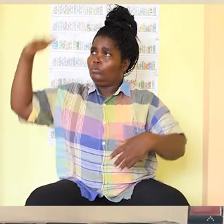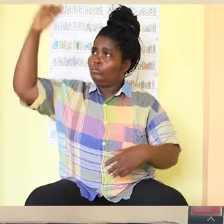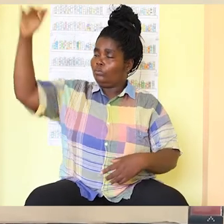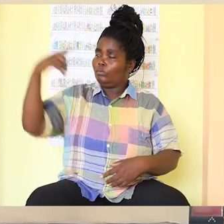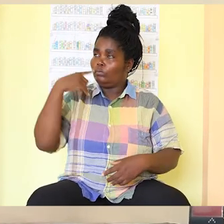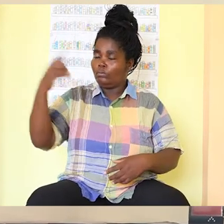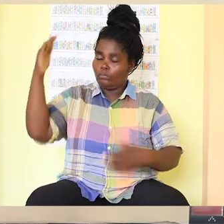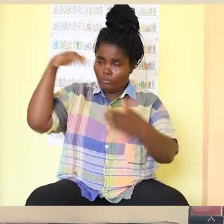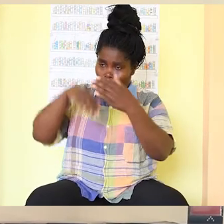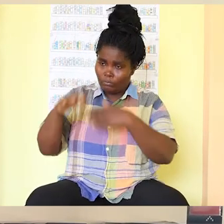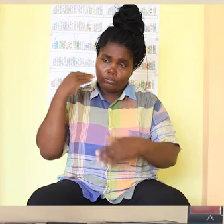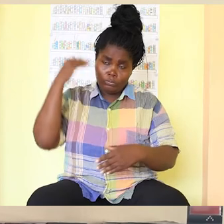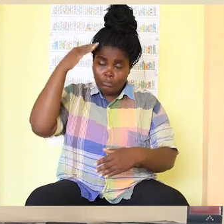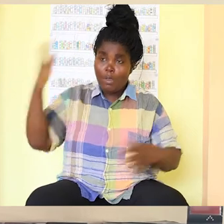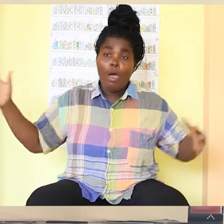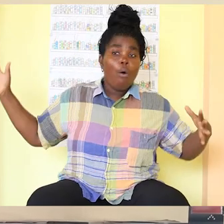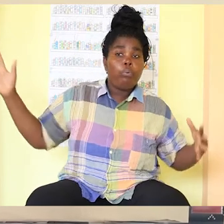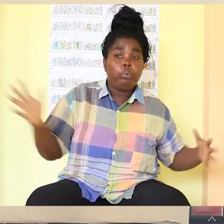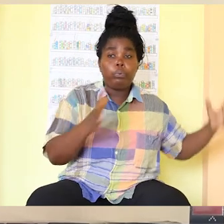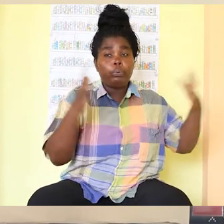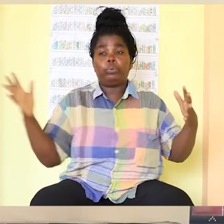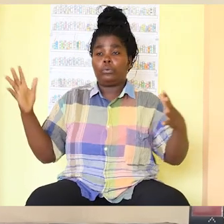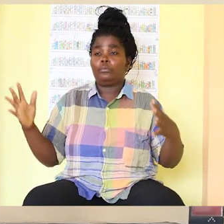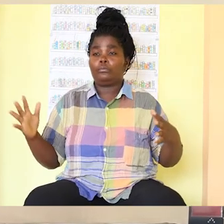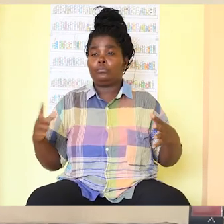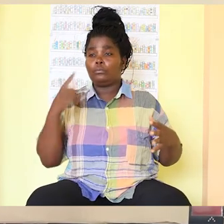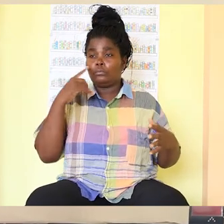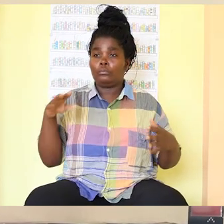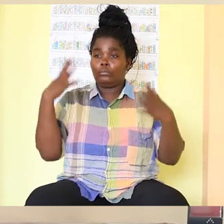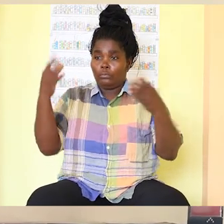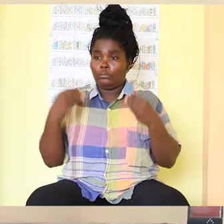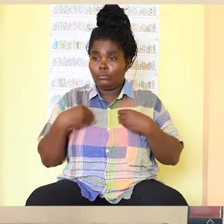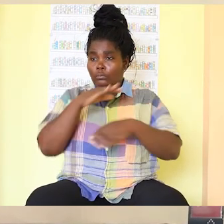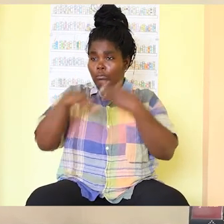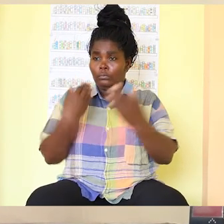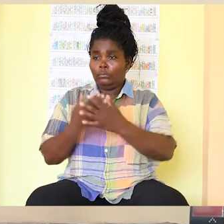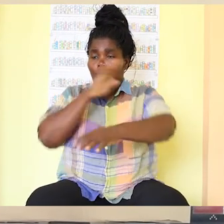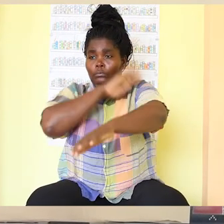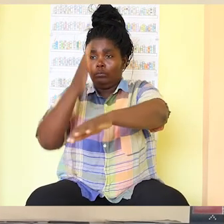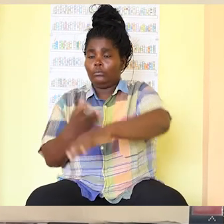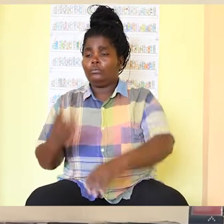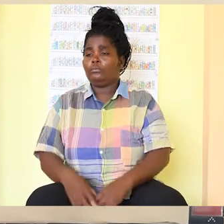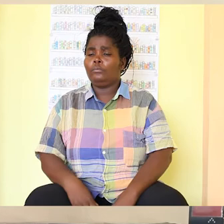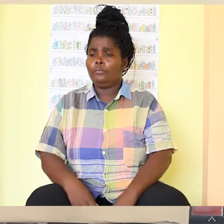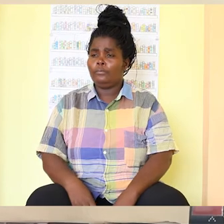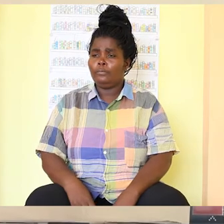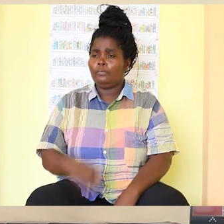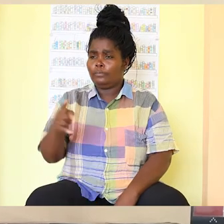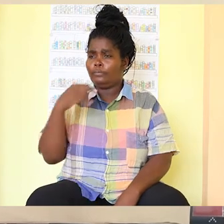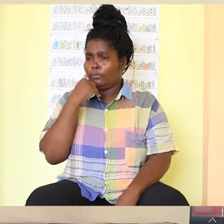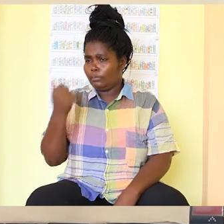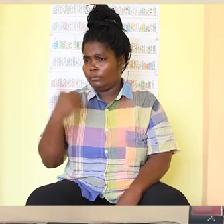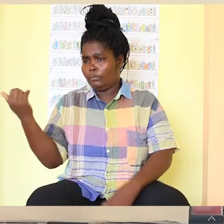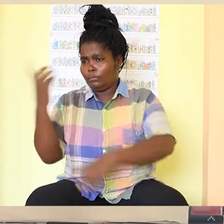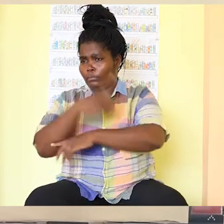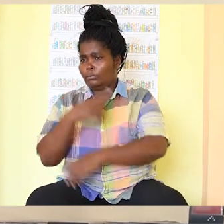la cabeza, resopló y embistió con todas sus fuerzas. Tal cornada